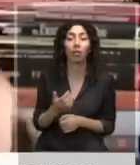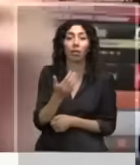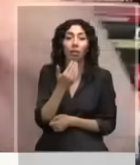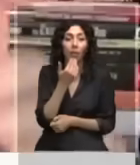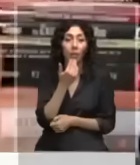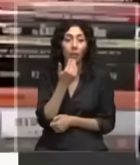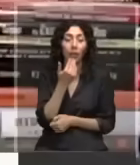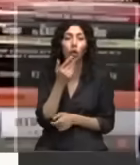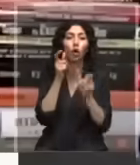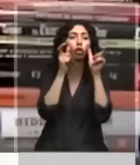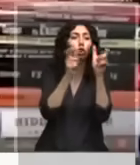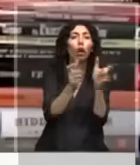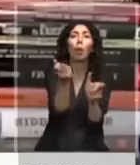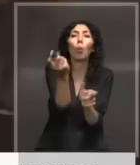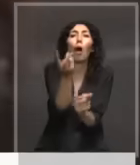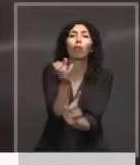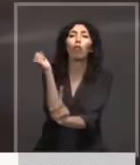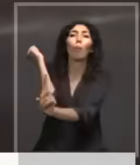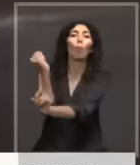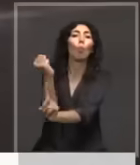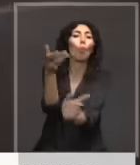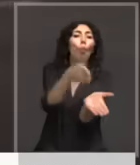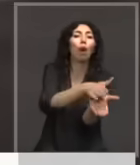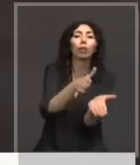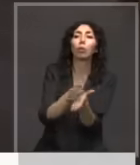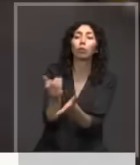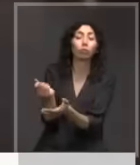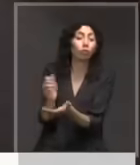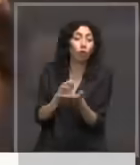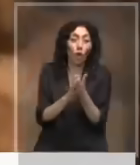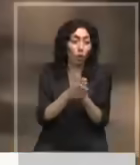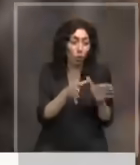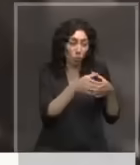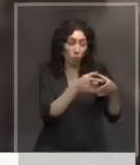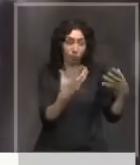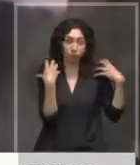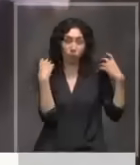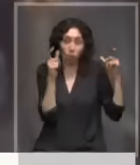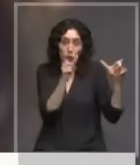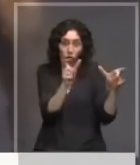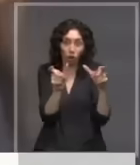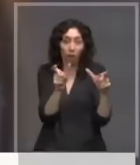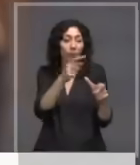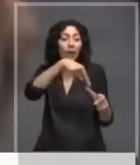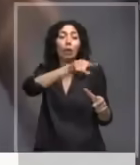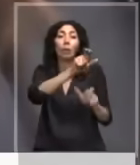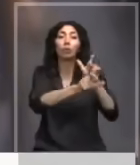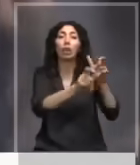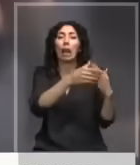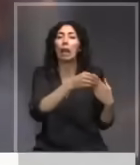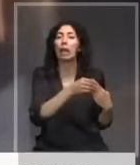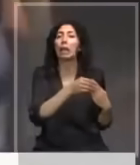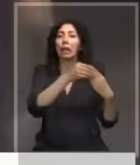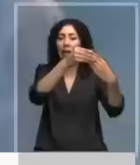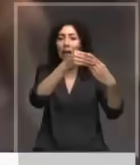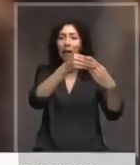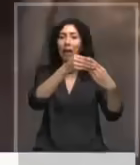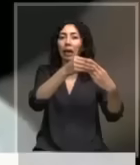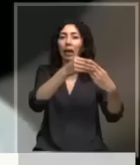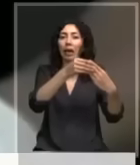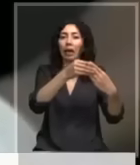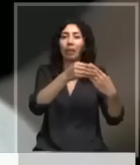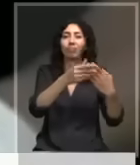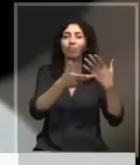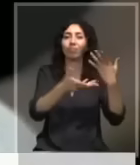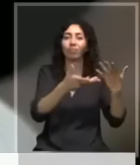los homicidios que están pasando en ciertos sectores. Los líderes de ellos vienen de un